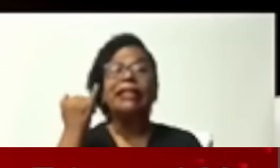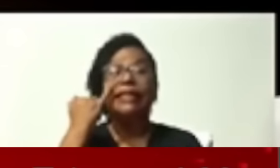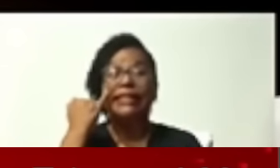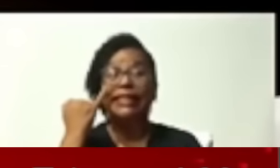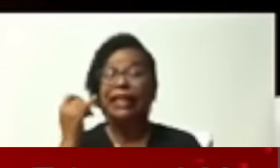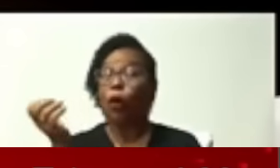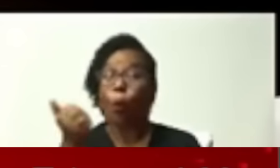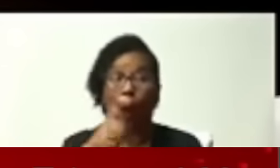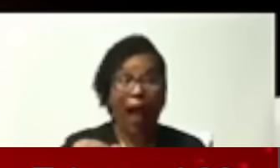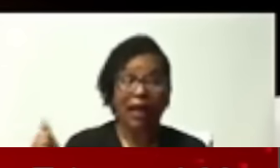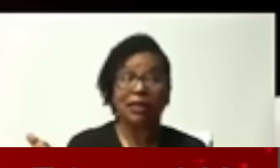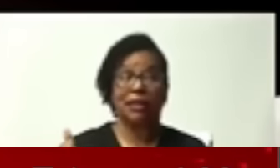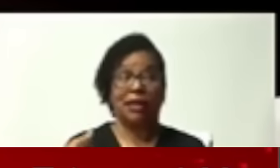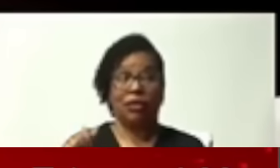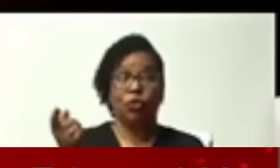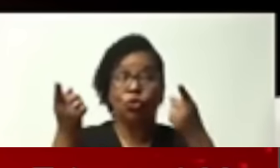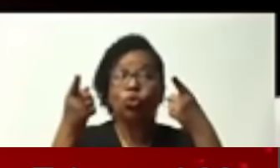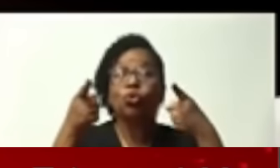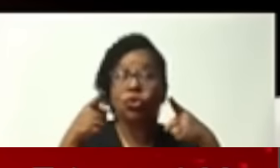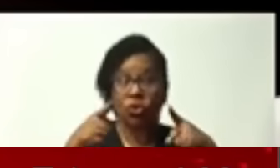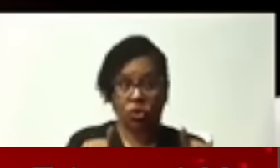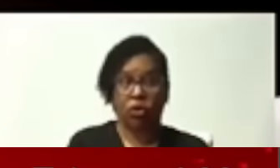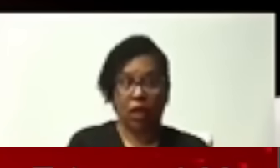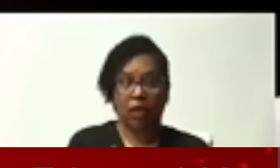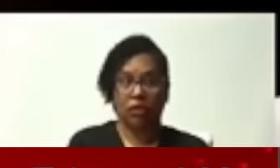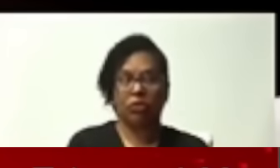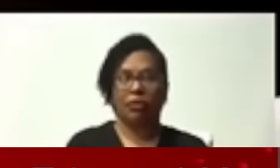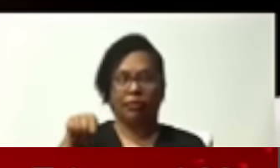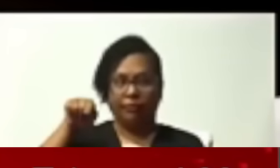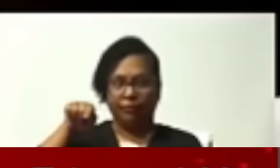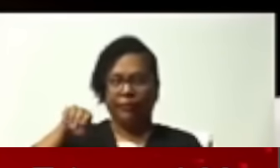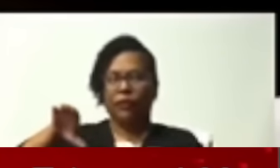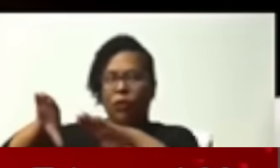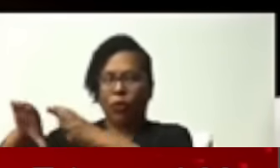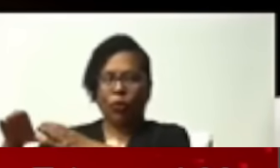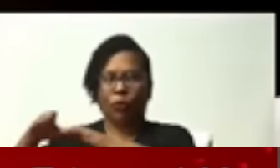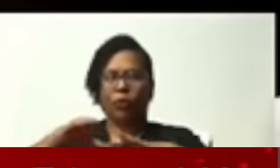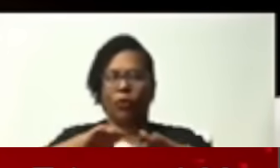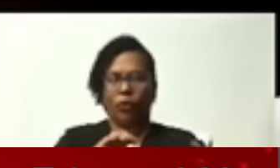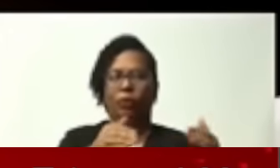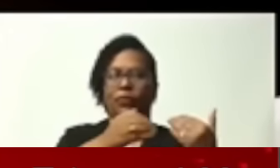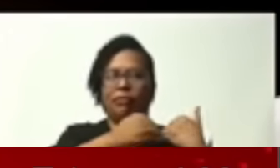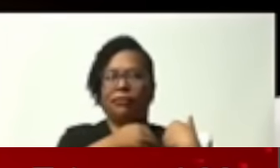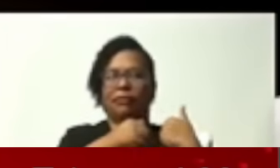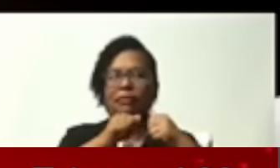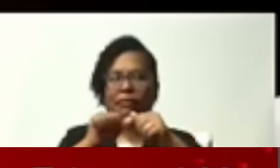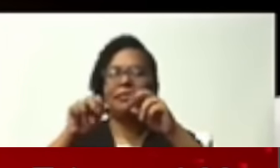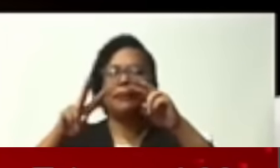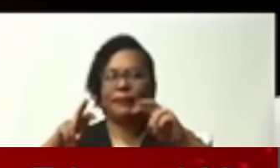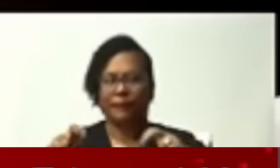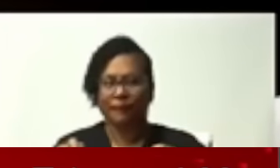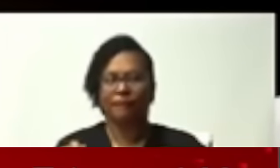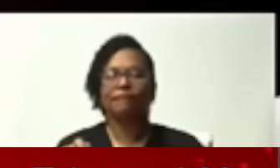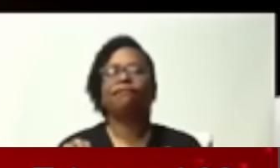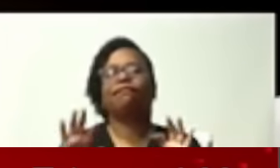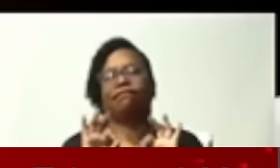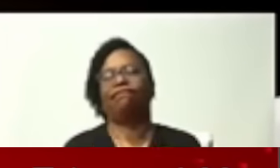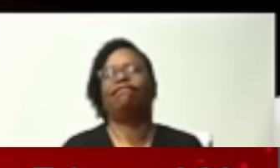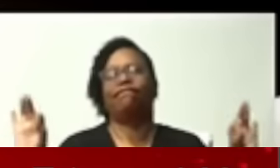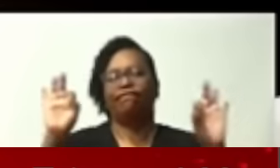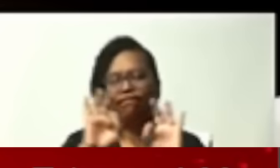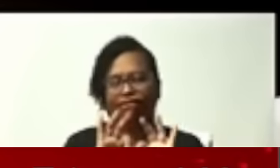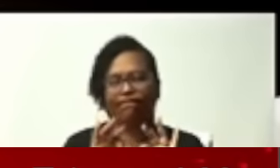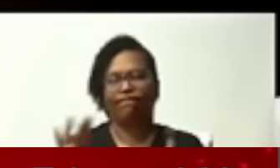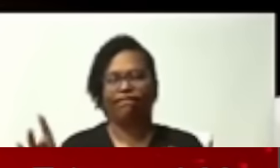tropas extranjeras en territorio dominicano, pues eso evidentemente necesitaría de la aprobación de este Congreso Nacional. Y por eso la necesidad, así